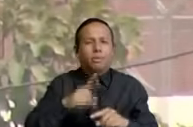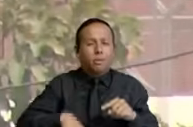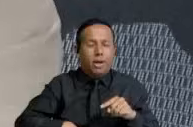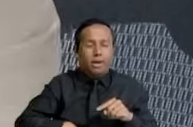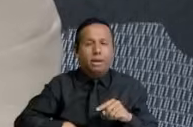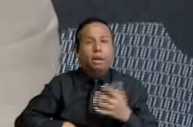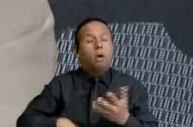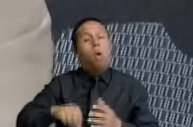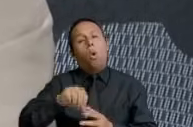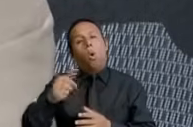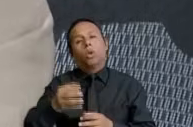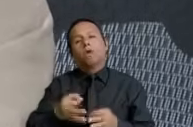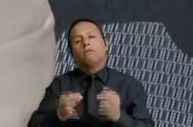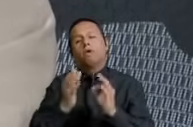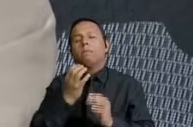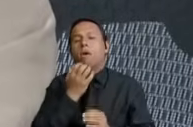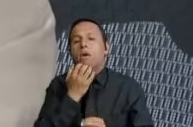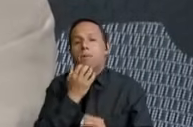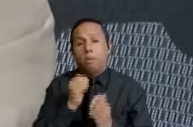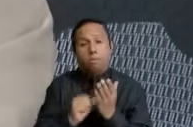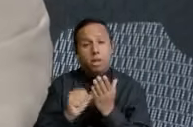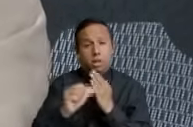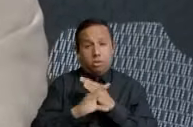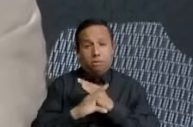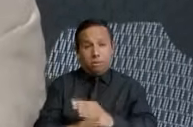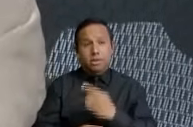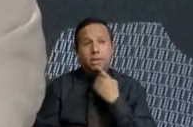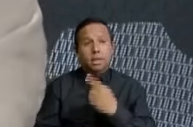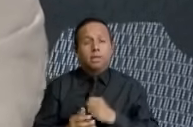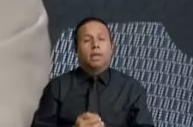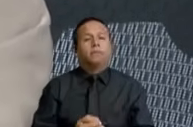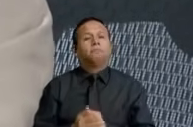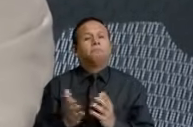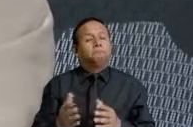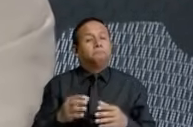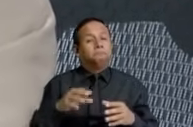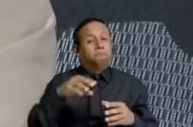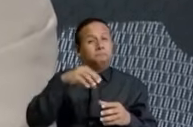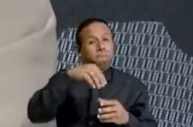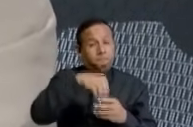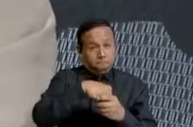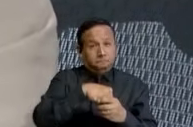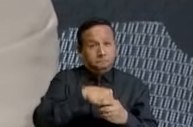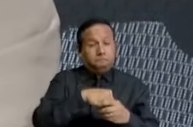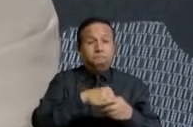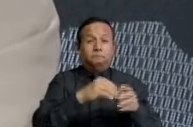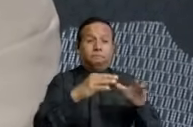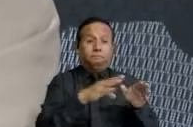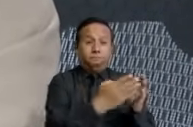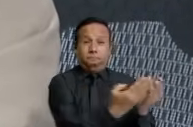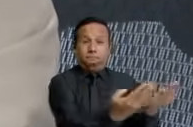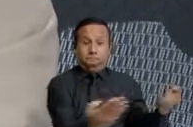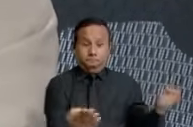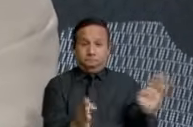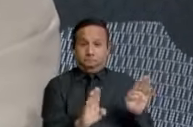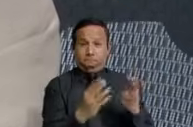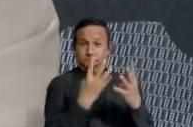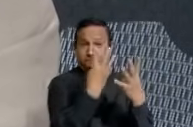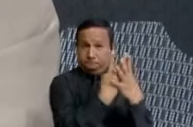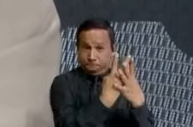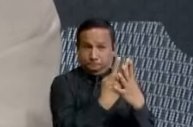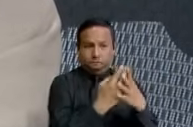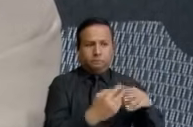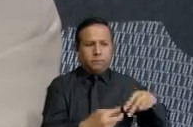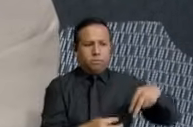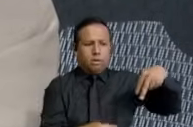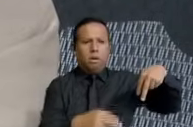defensa por el momento eh vamos a colocar snipers en la parte de arriba del del centro de per